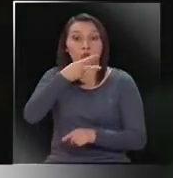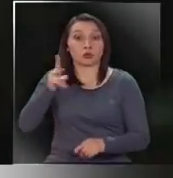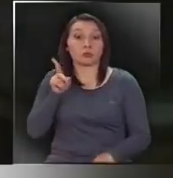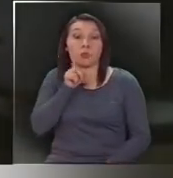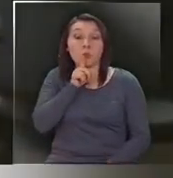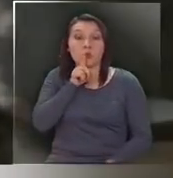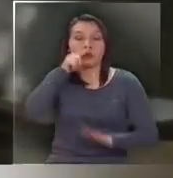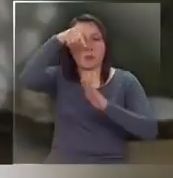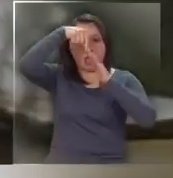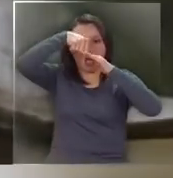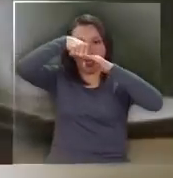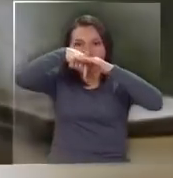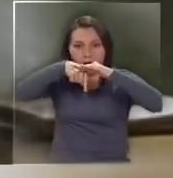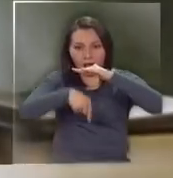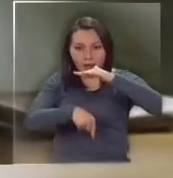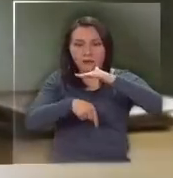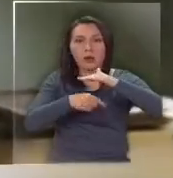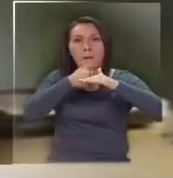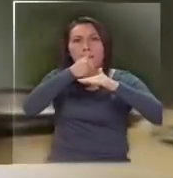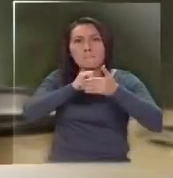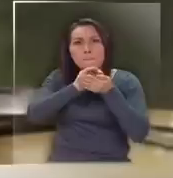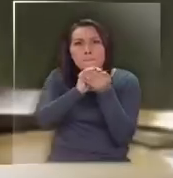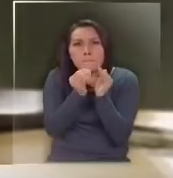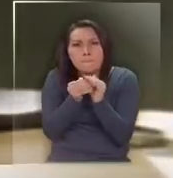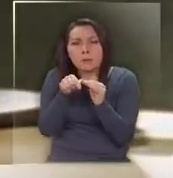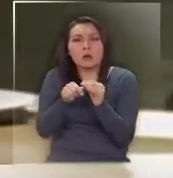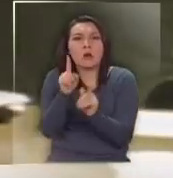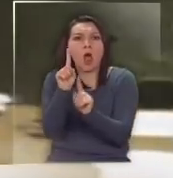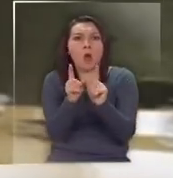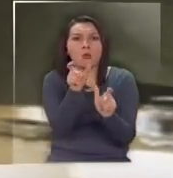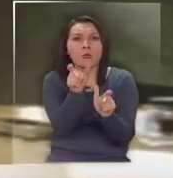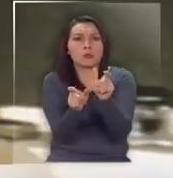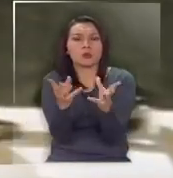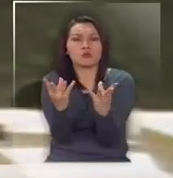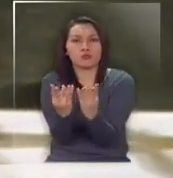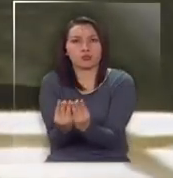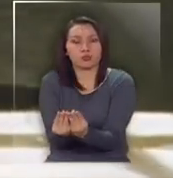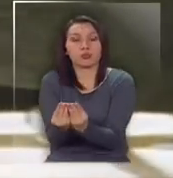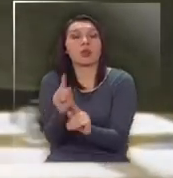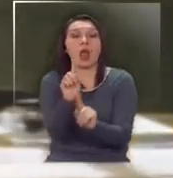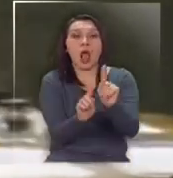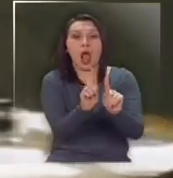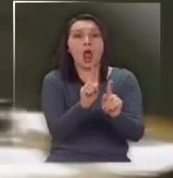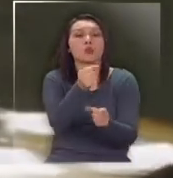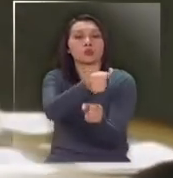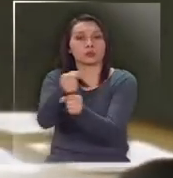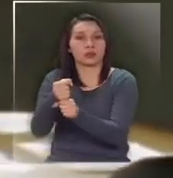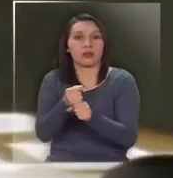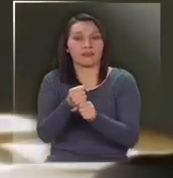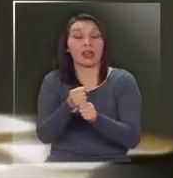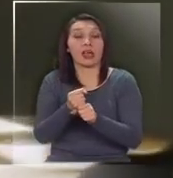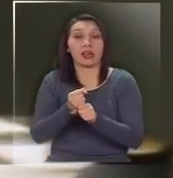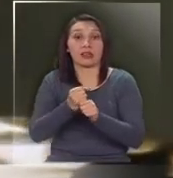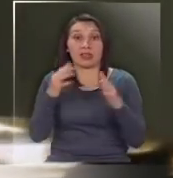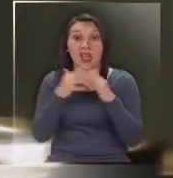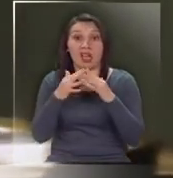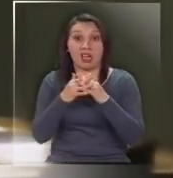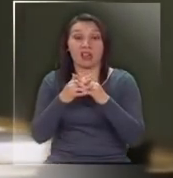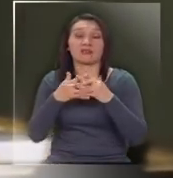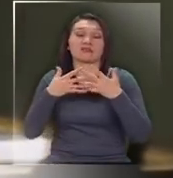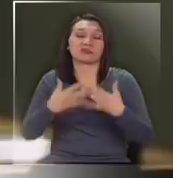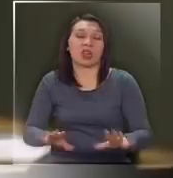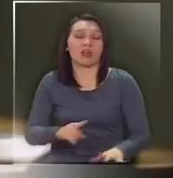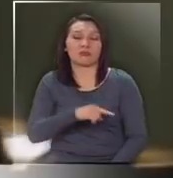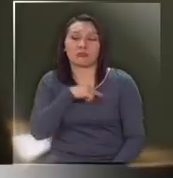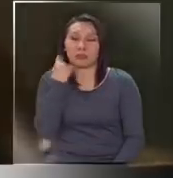semanas bajo tierra, junto a un reducido grupo de personas, entre ellos algunos empleados. La guerra ya estaba